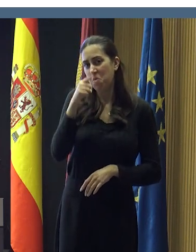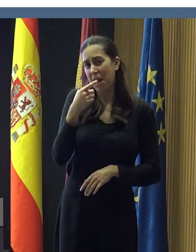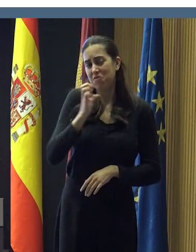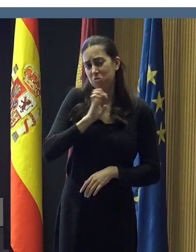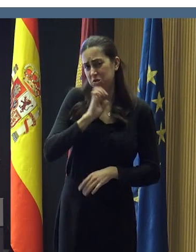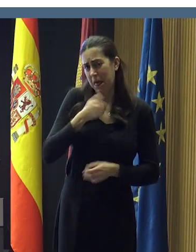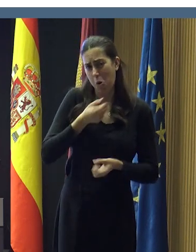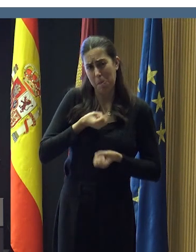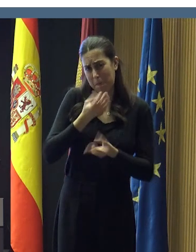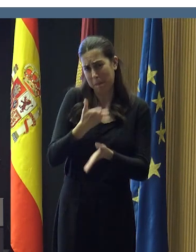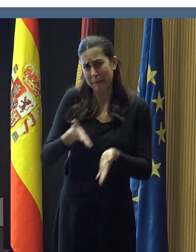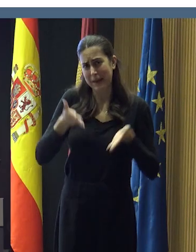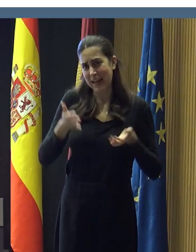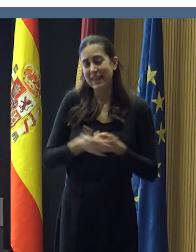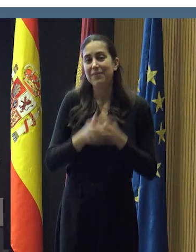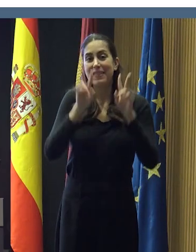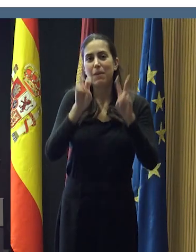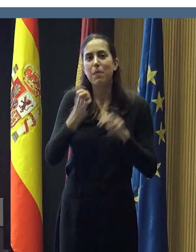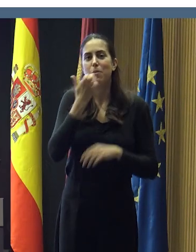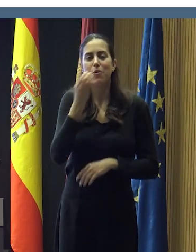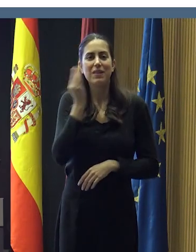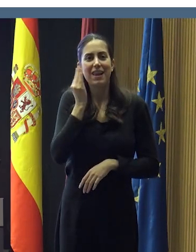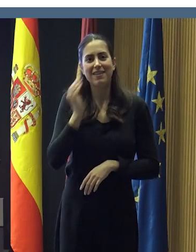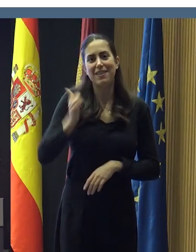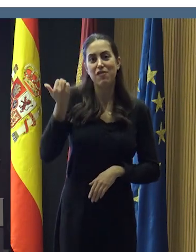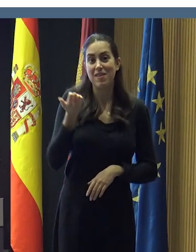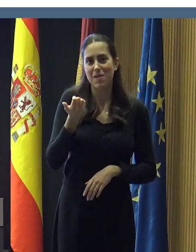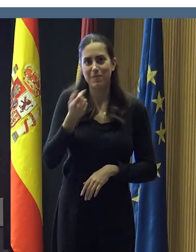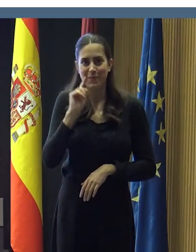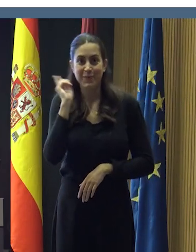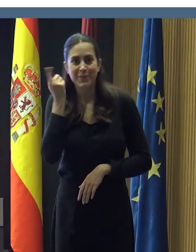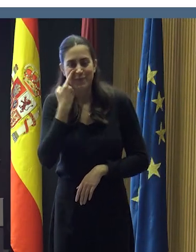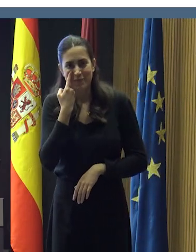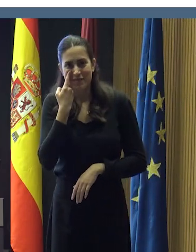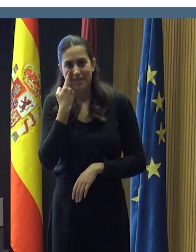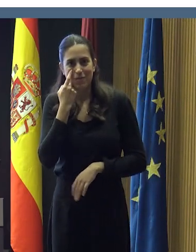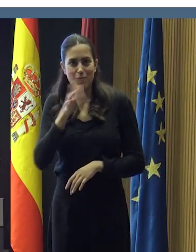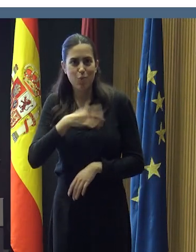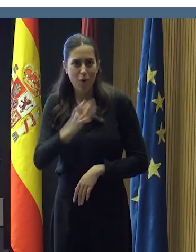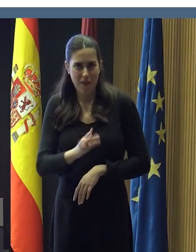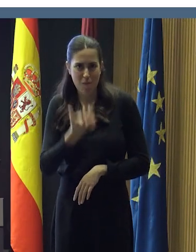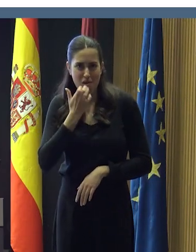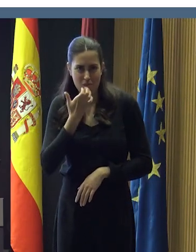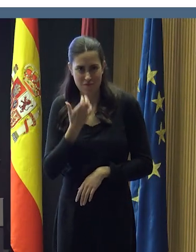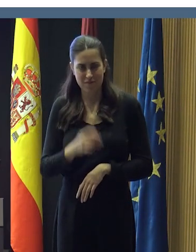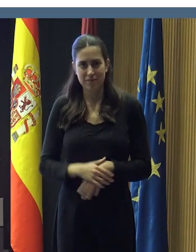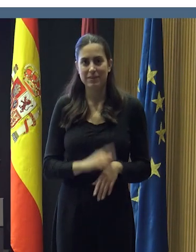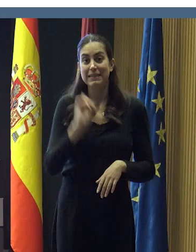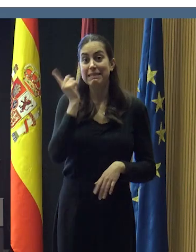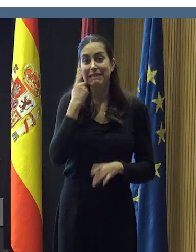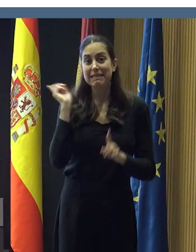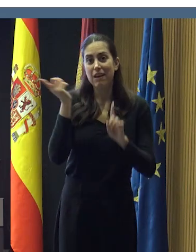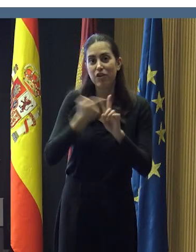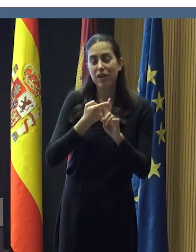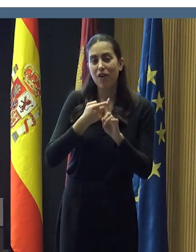encanta, y es la papel de la inteligencia artificial. Se ha visto que la inteligencia artificial puede diagnosticar un cáncer